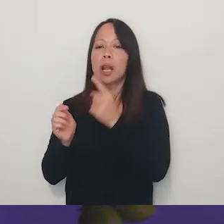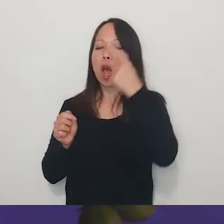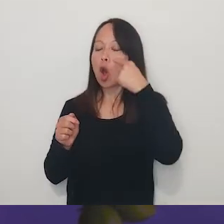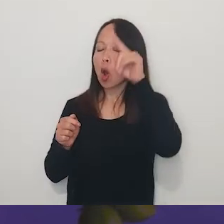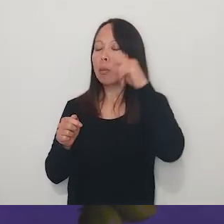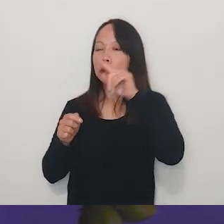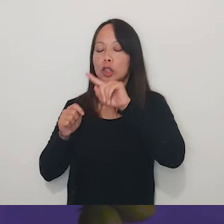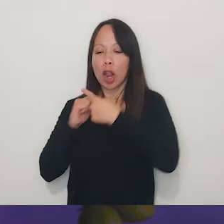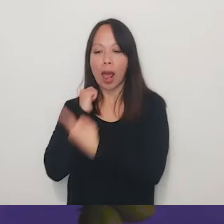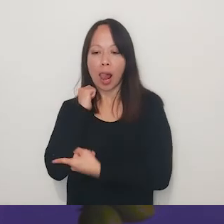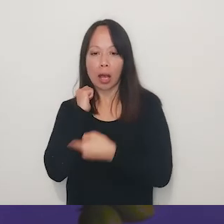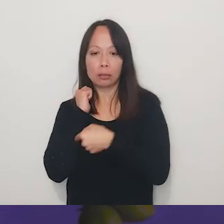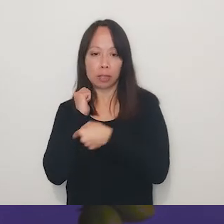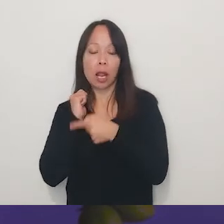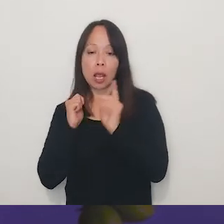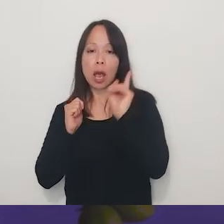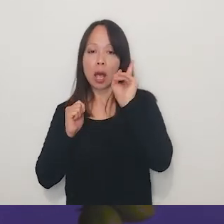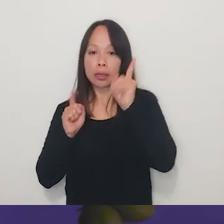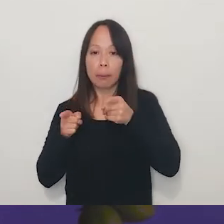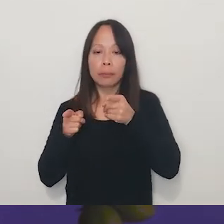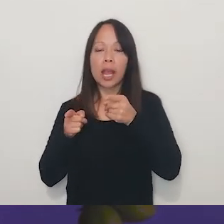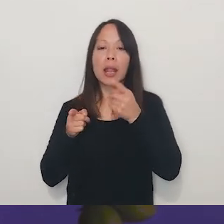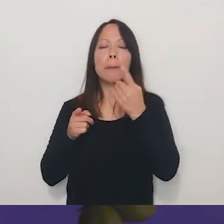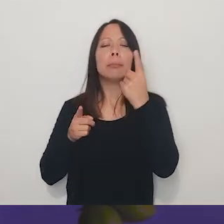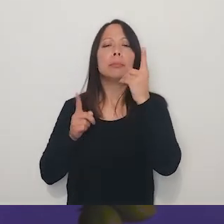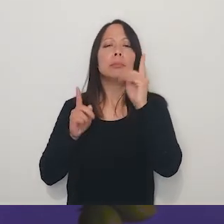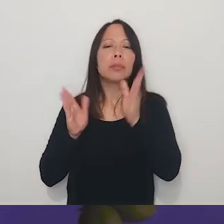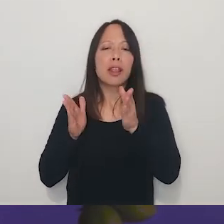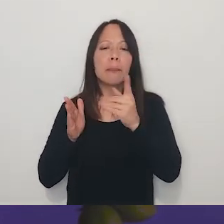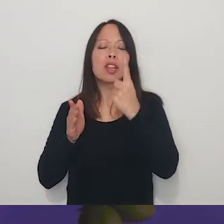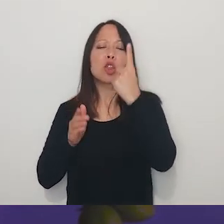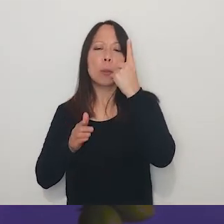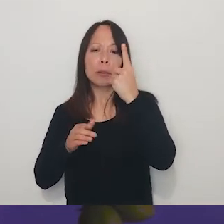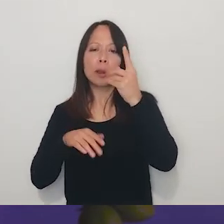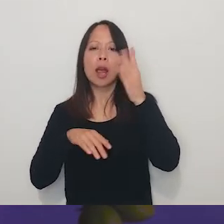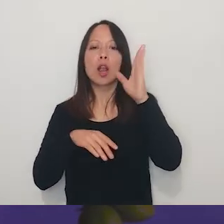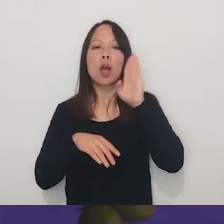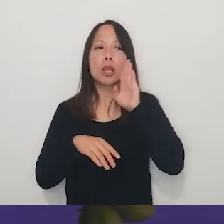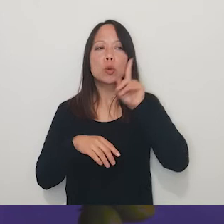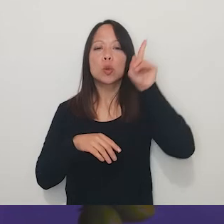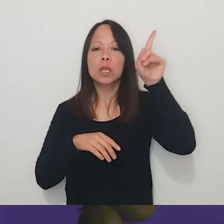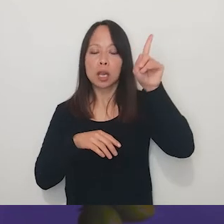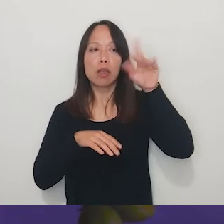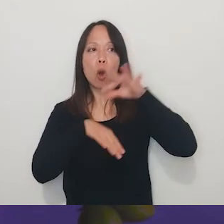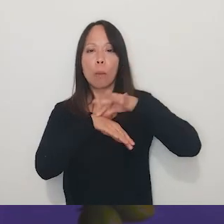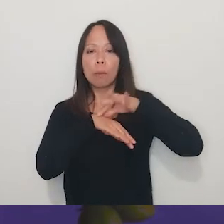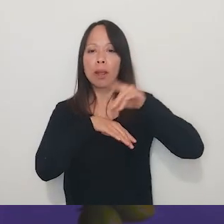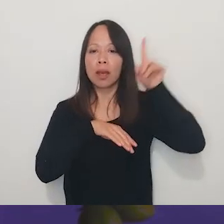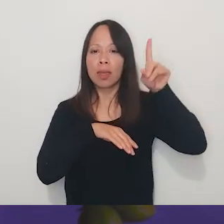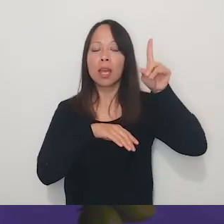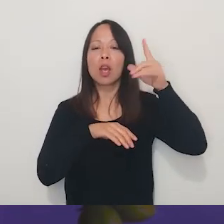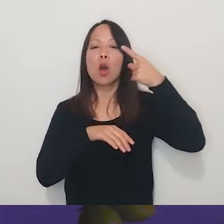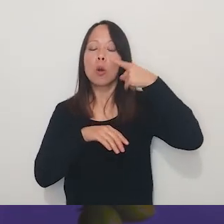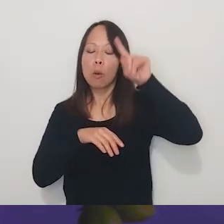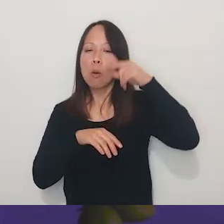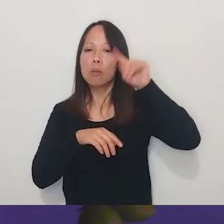retraso madurativo, muy estudiada también, se descarta todo lo tratable primero, hace una consulta a Estados Unidos, a un especialista en